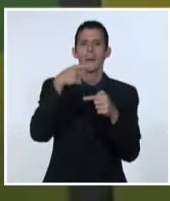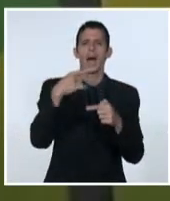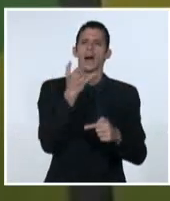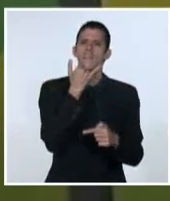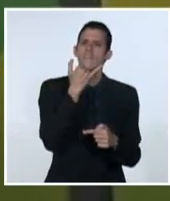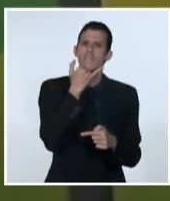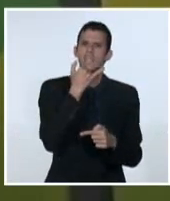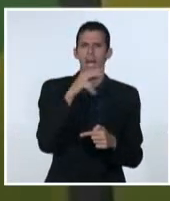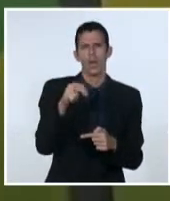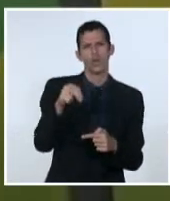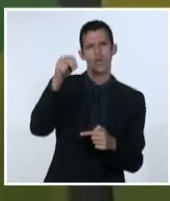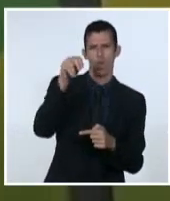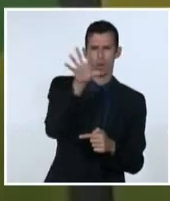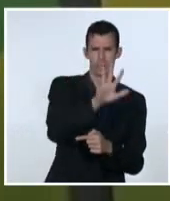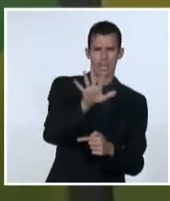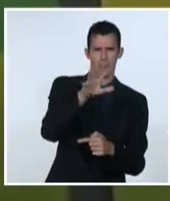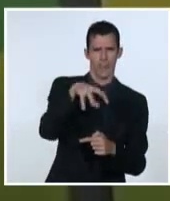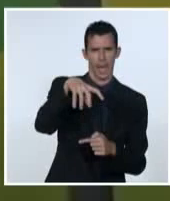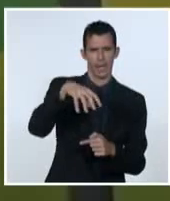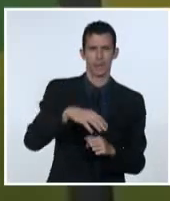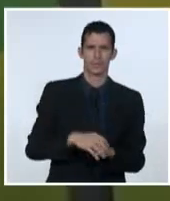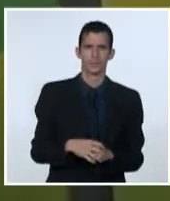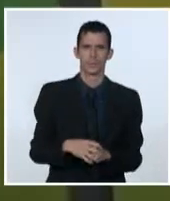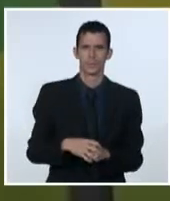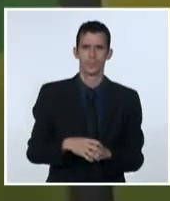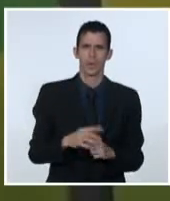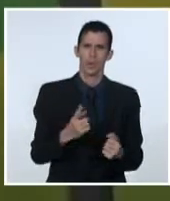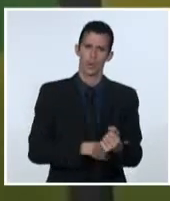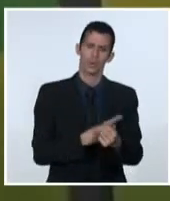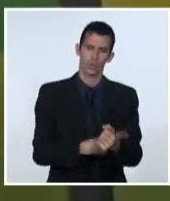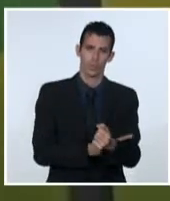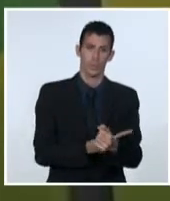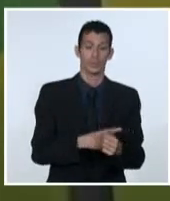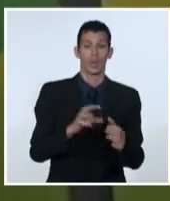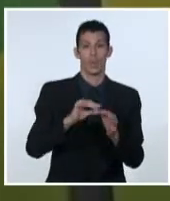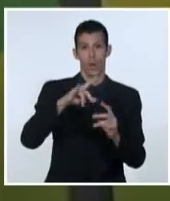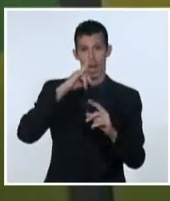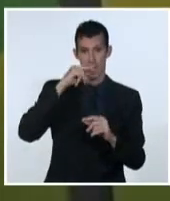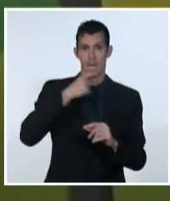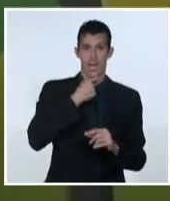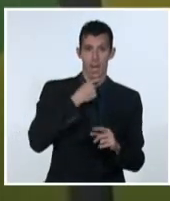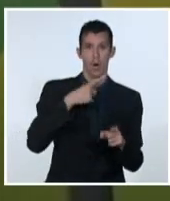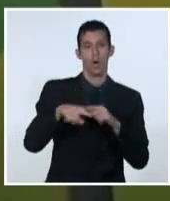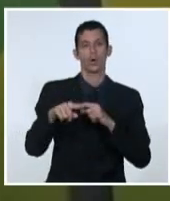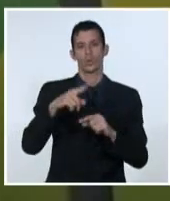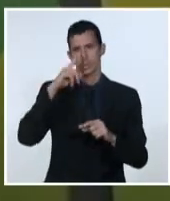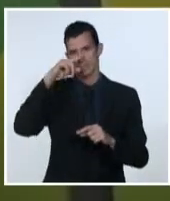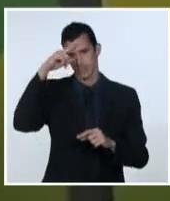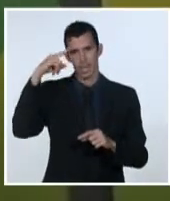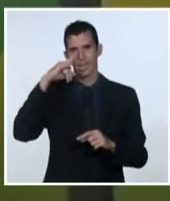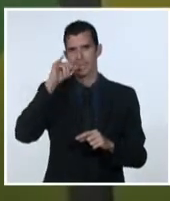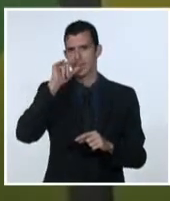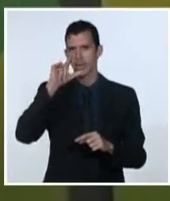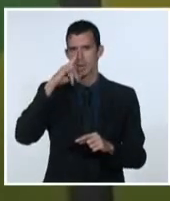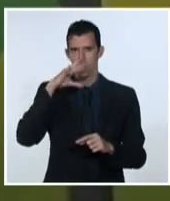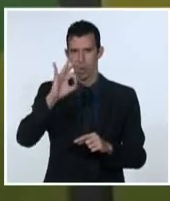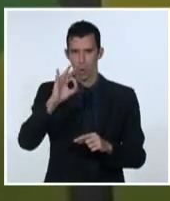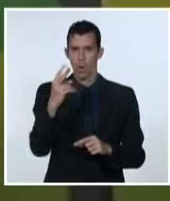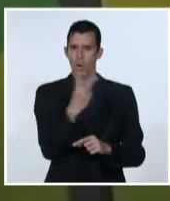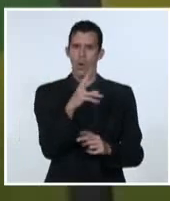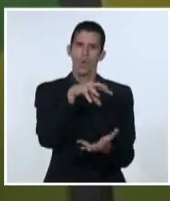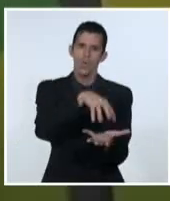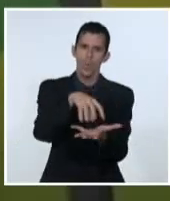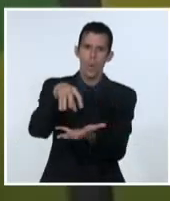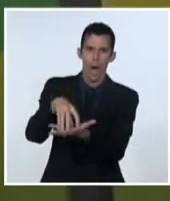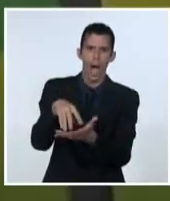milímetros de agua y se reportan en los municipios de guane y sandino en el extremo más occidental de la provincia como ya les comentaba anteriormente